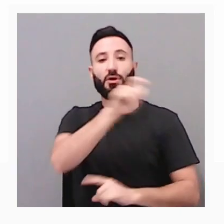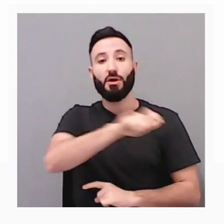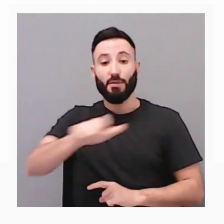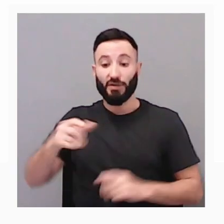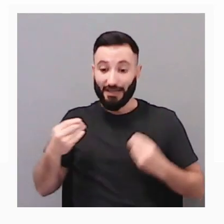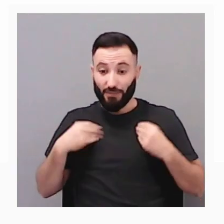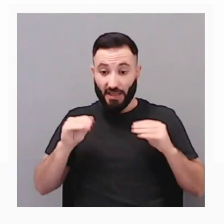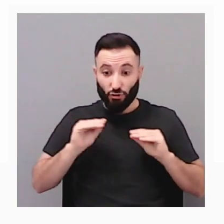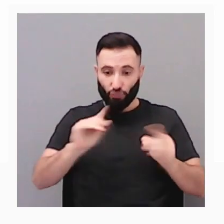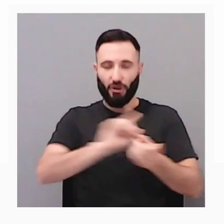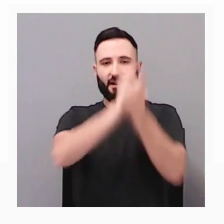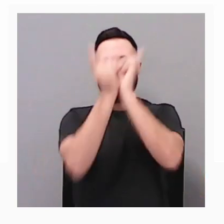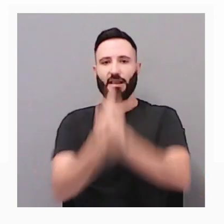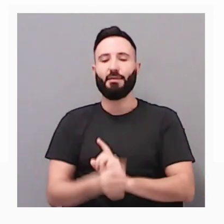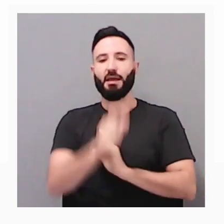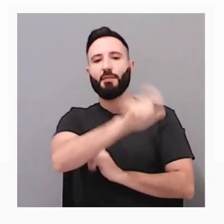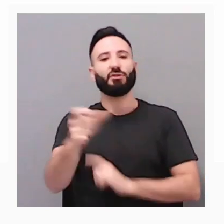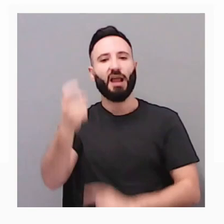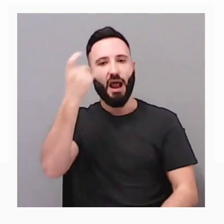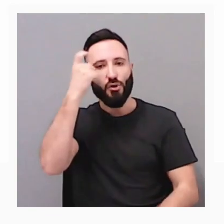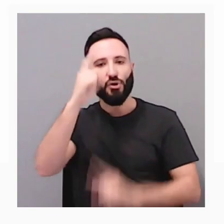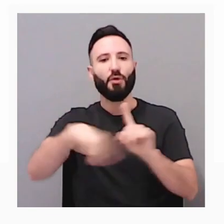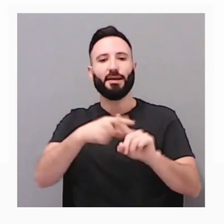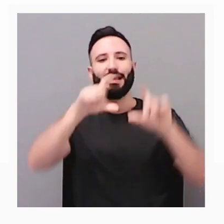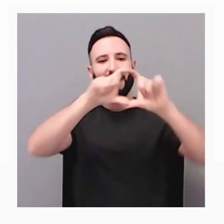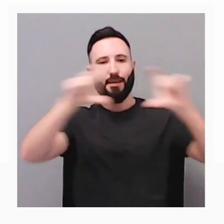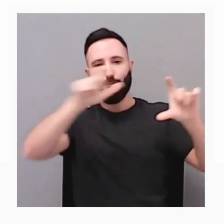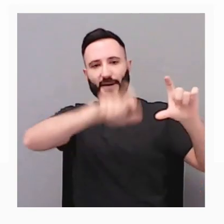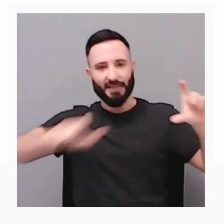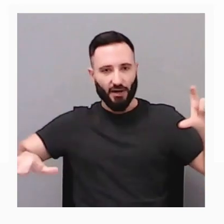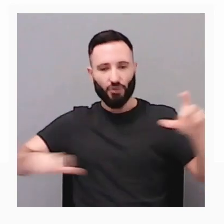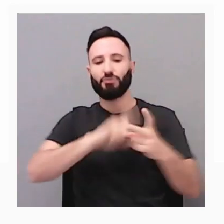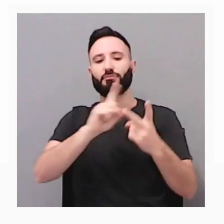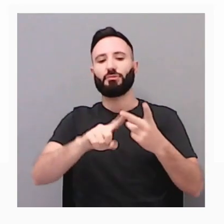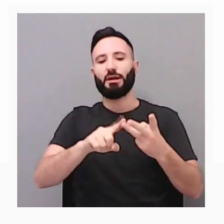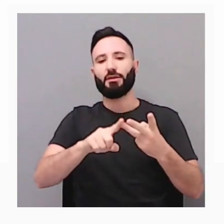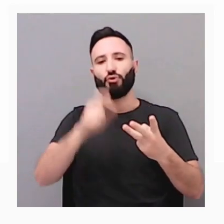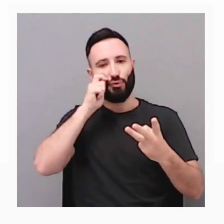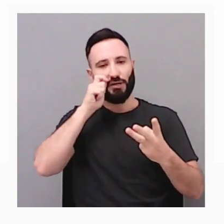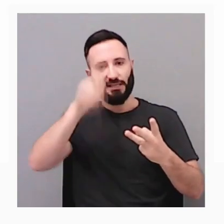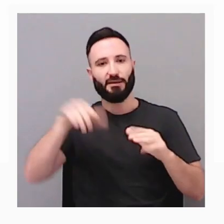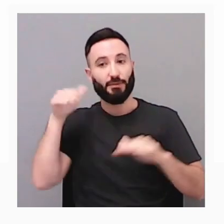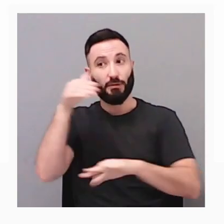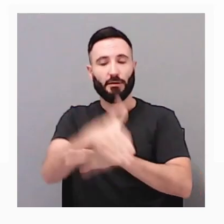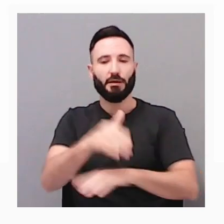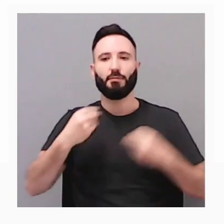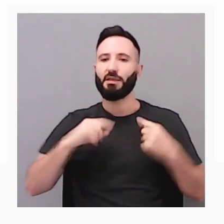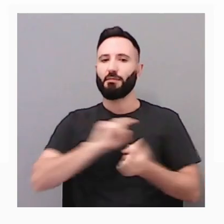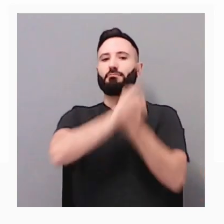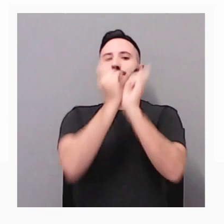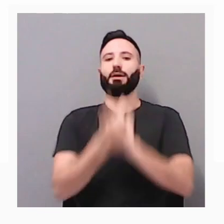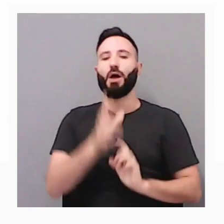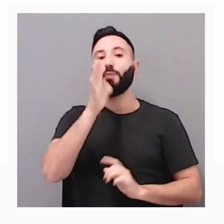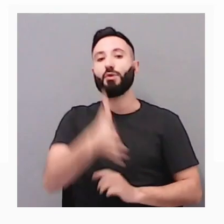cambie, tanto la de los alumnos como la de los empresarios, como la de nuestros turistas. Tenemos que asumir el reto, por